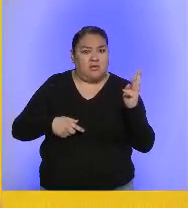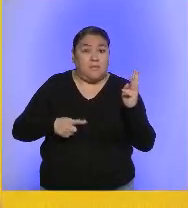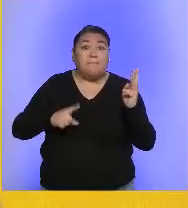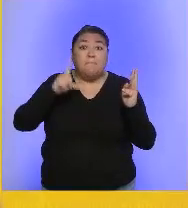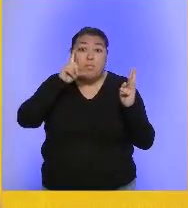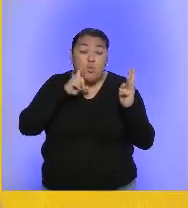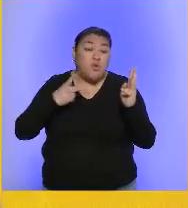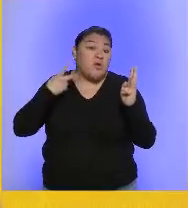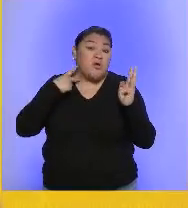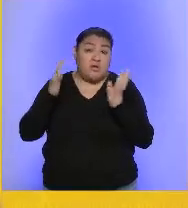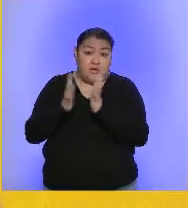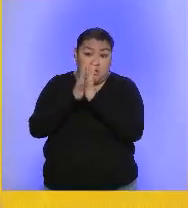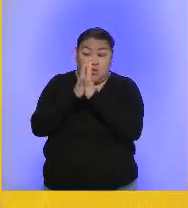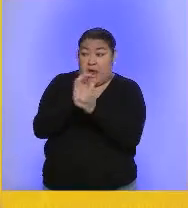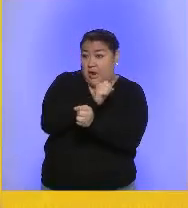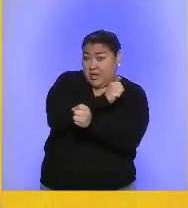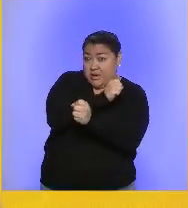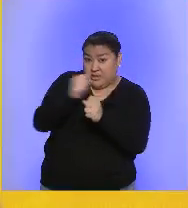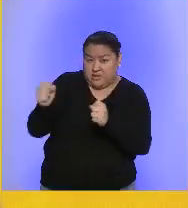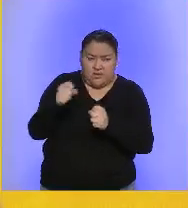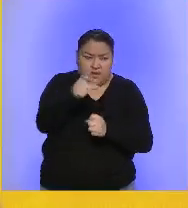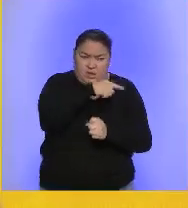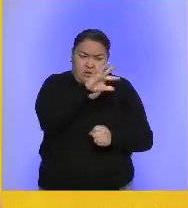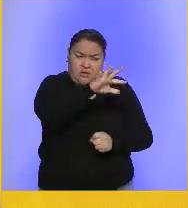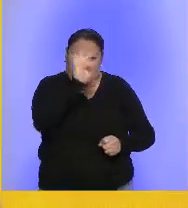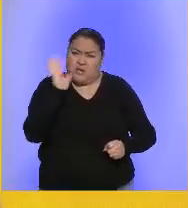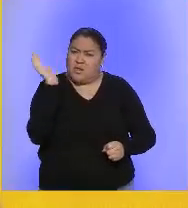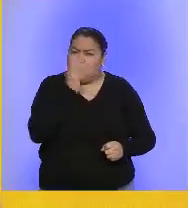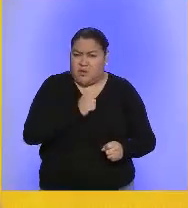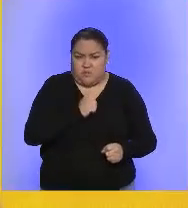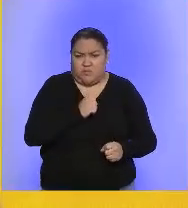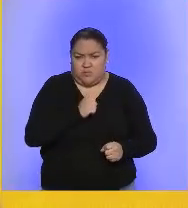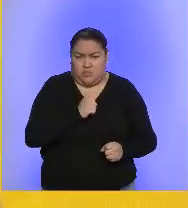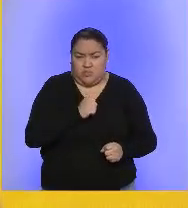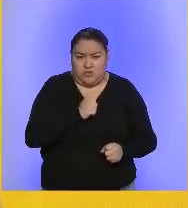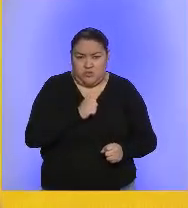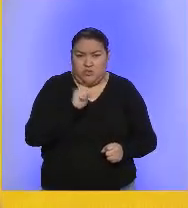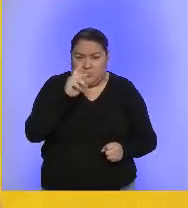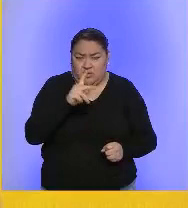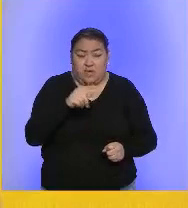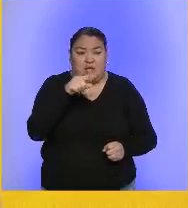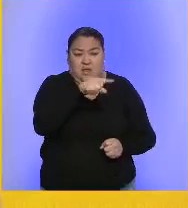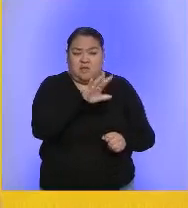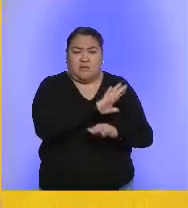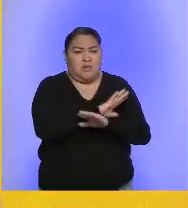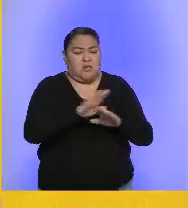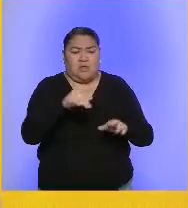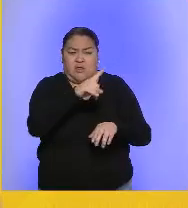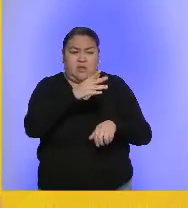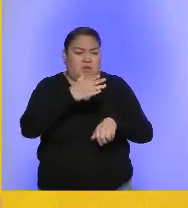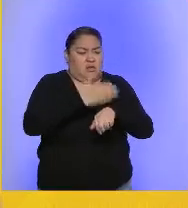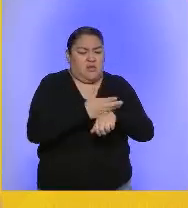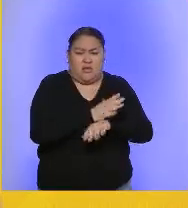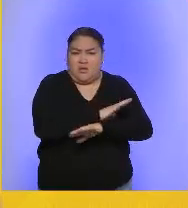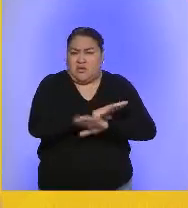mujer y que su sentencia ya sea cosa juzgada sobre violencia política. Finalmente, creo que es